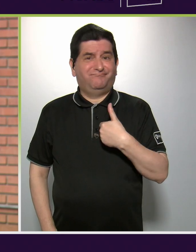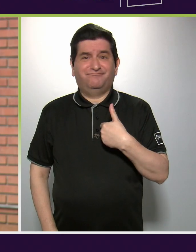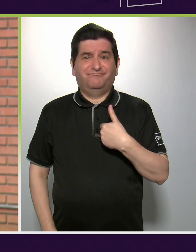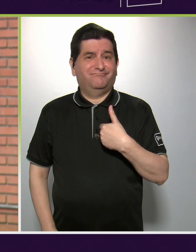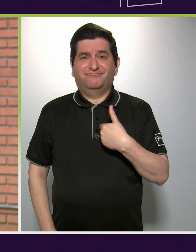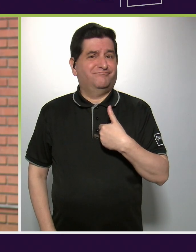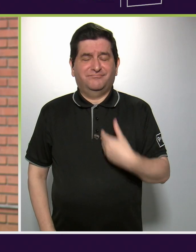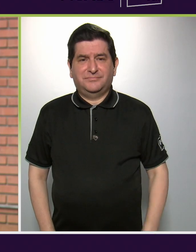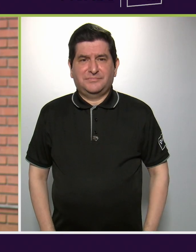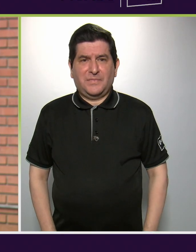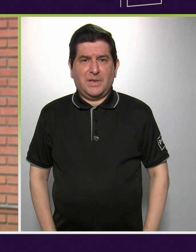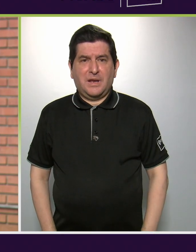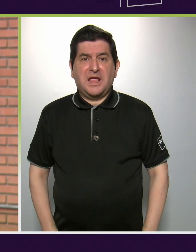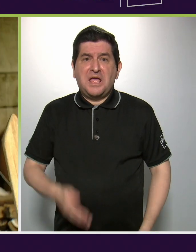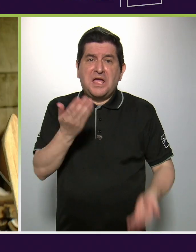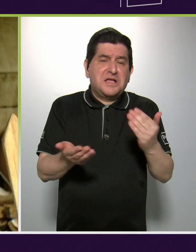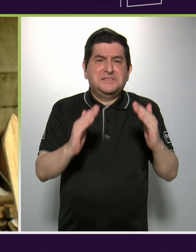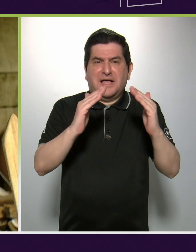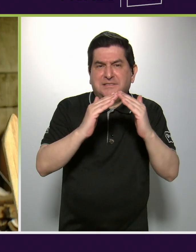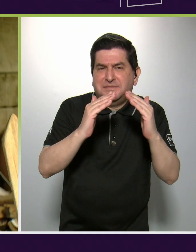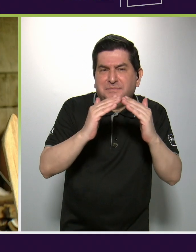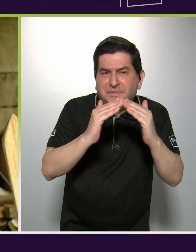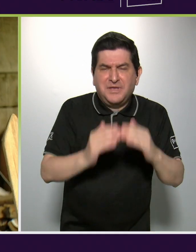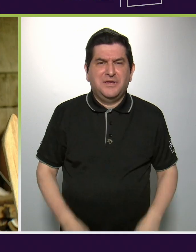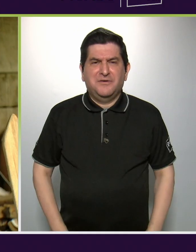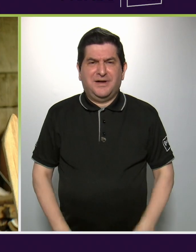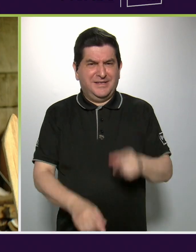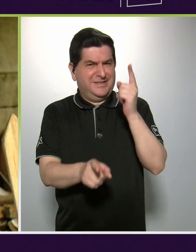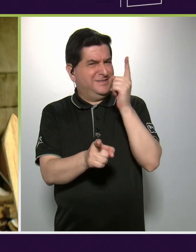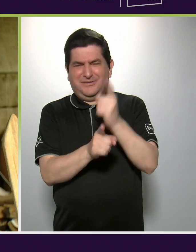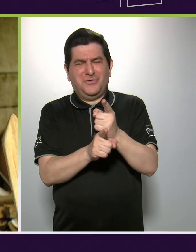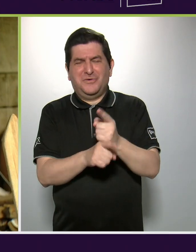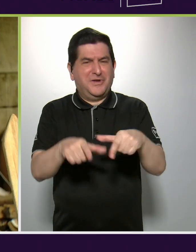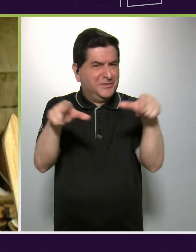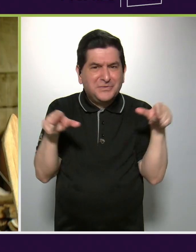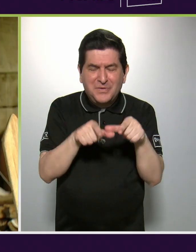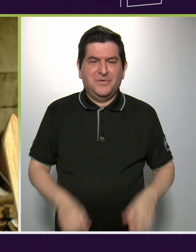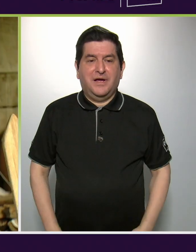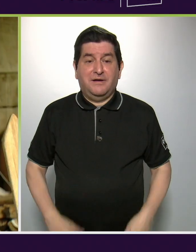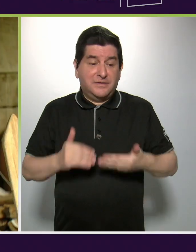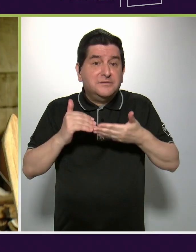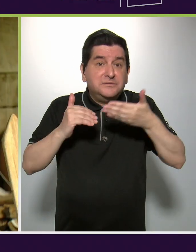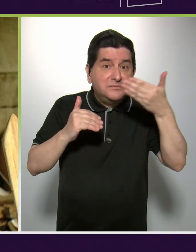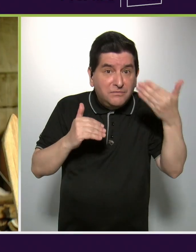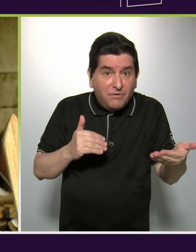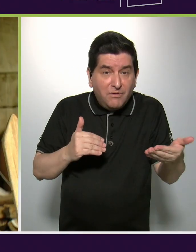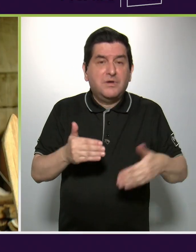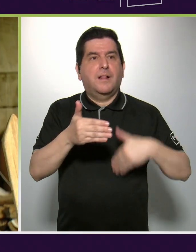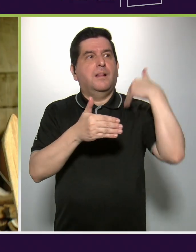recursos, muy pocos o que viven en viviendas no muy adecuadas, efectivamente son